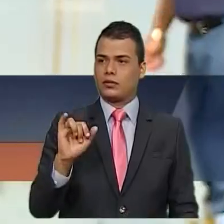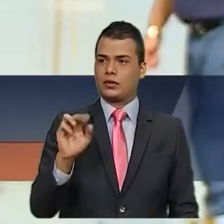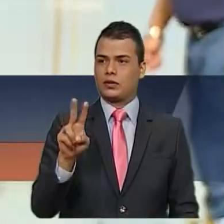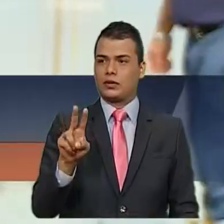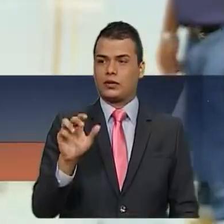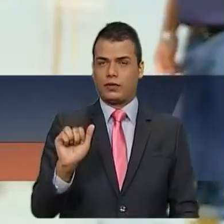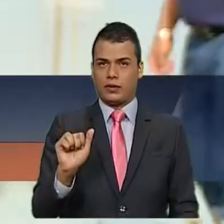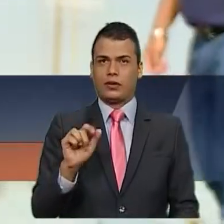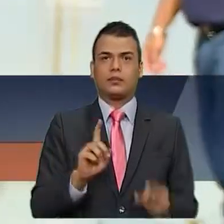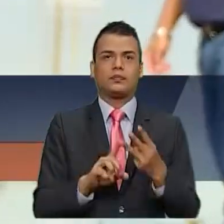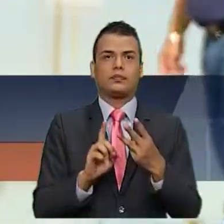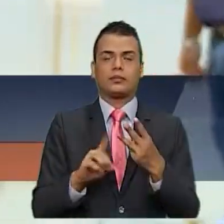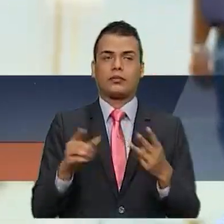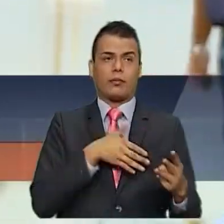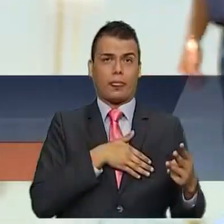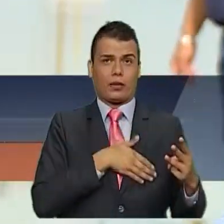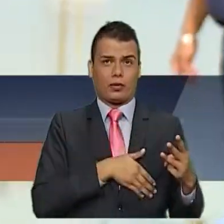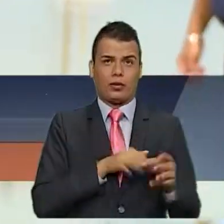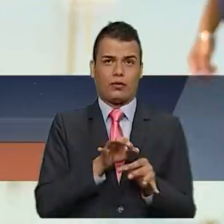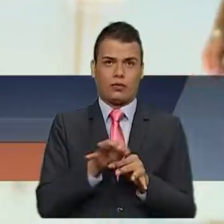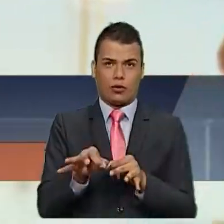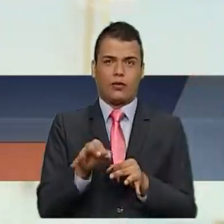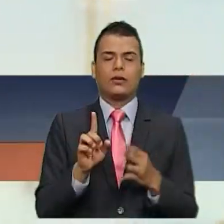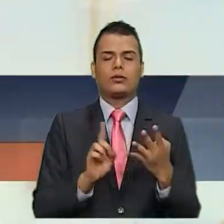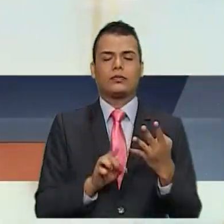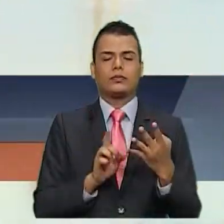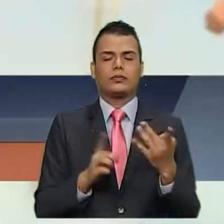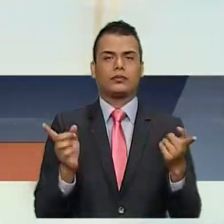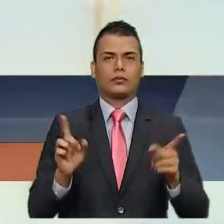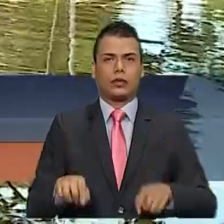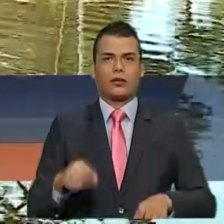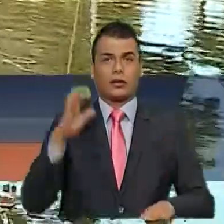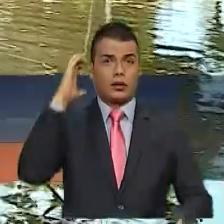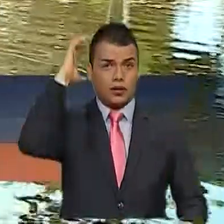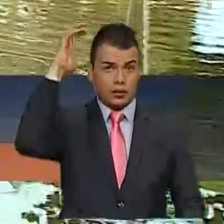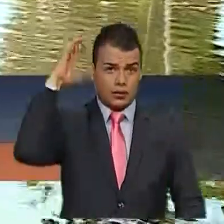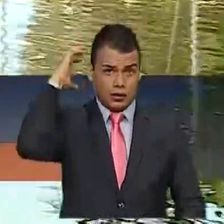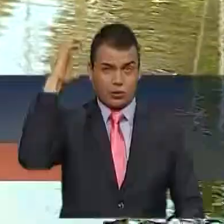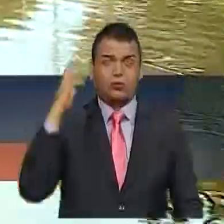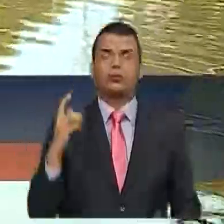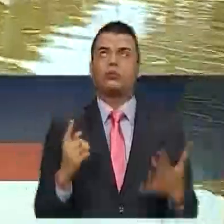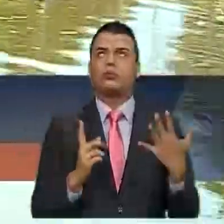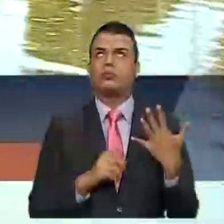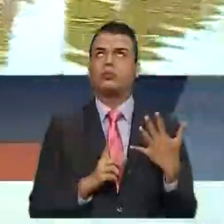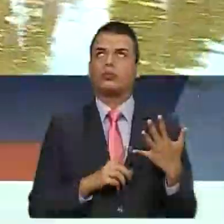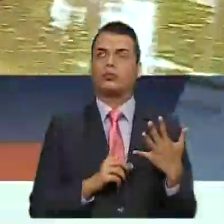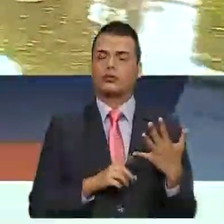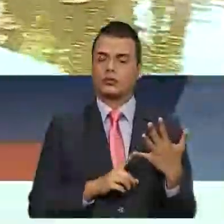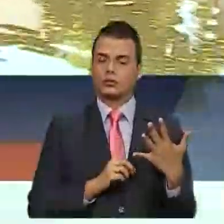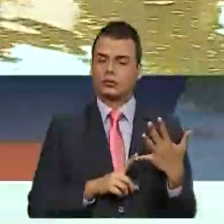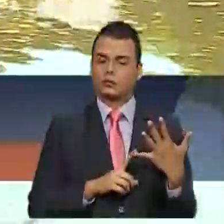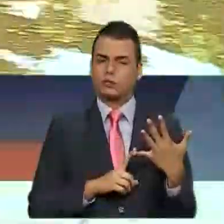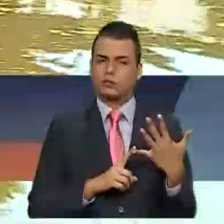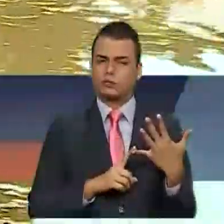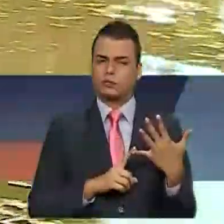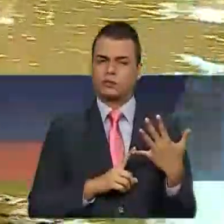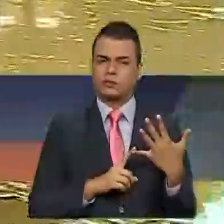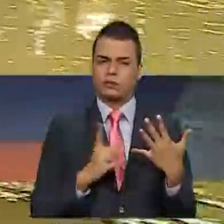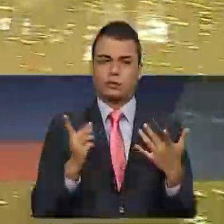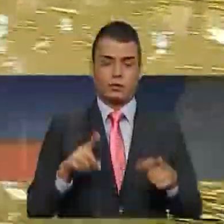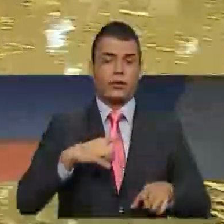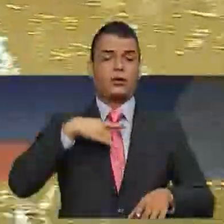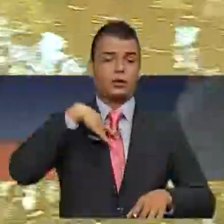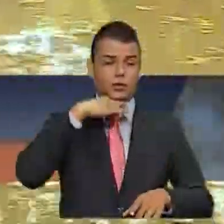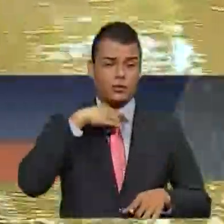cauca tenemos Bolívar en el sector de guare por río cauca Cartago por río cauca Tenemos también pues en este caso